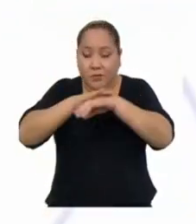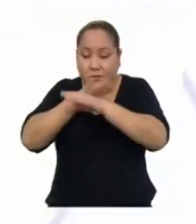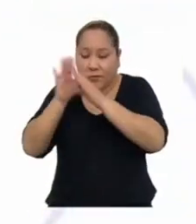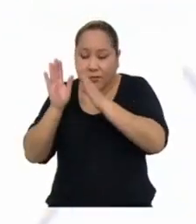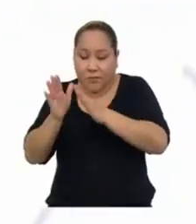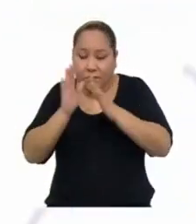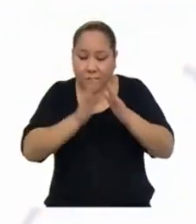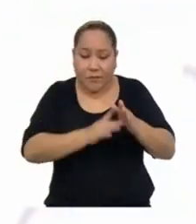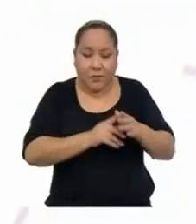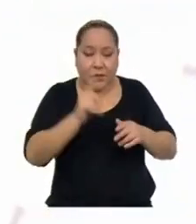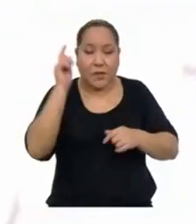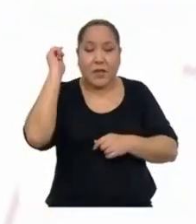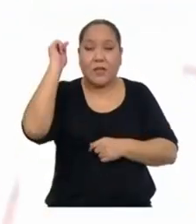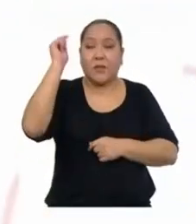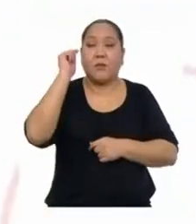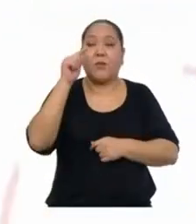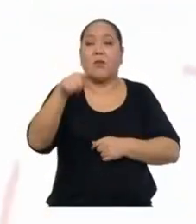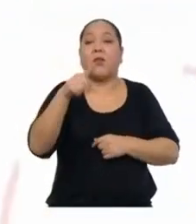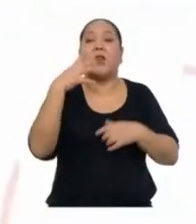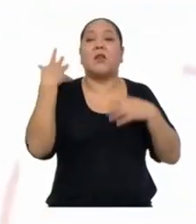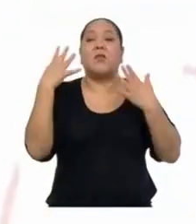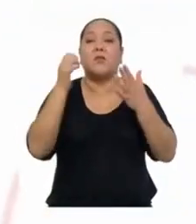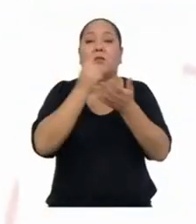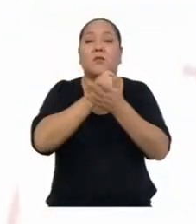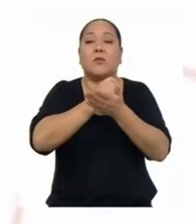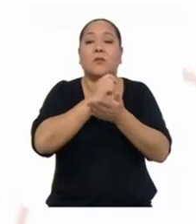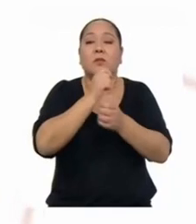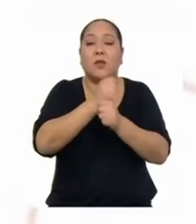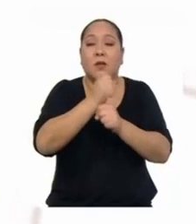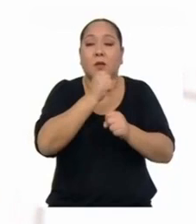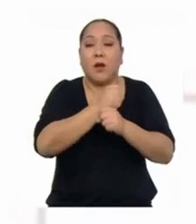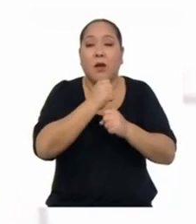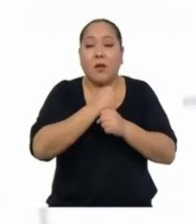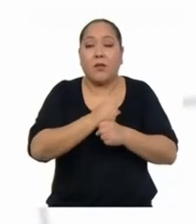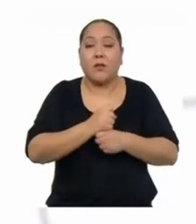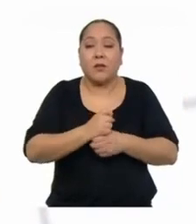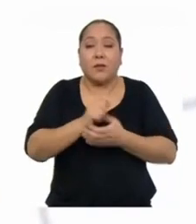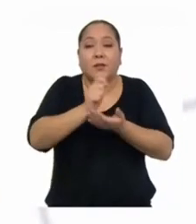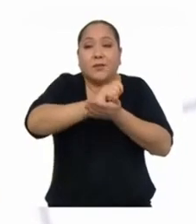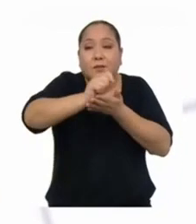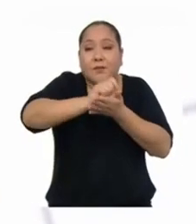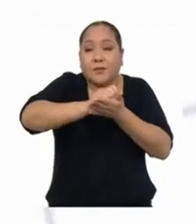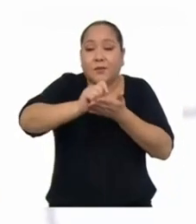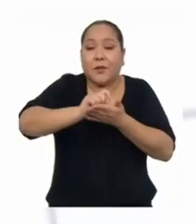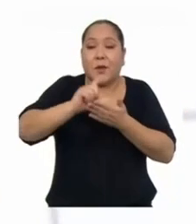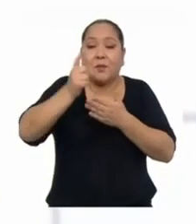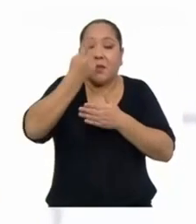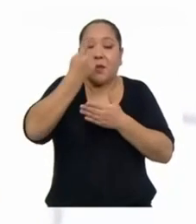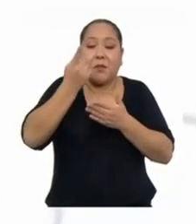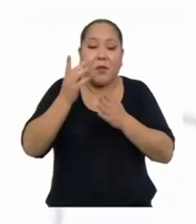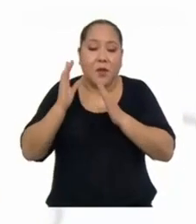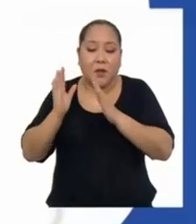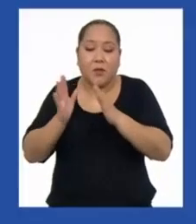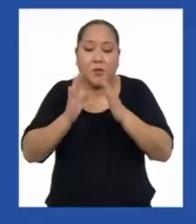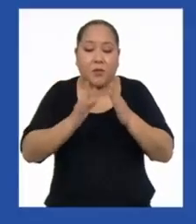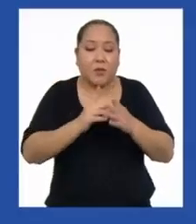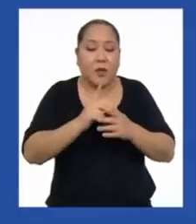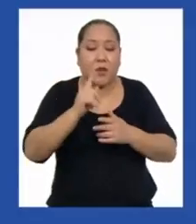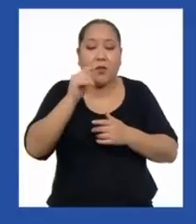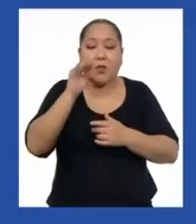testimonio que hemos trabajado, te invito a que elabores en casa una primera versión de tu testimonio.